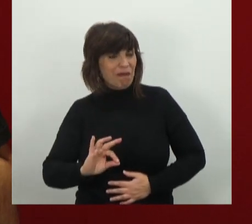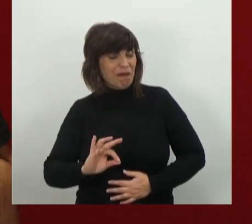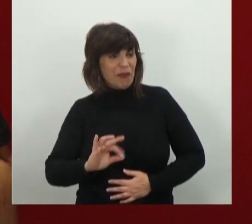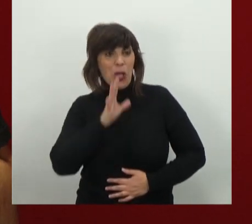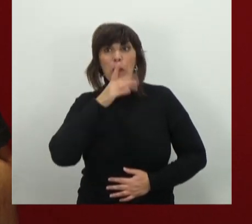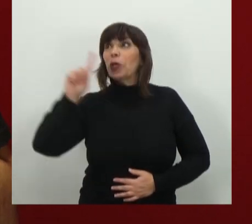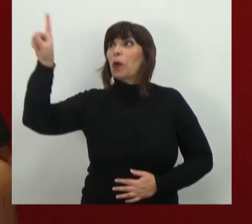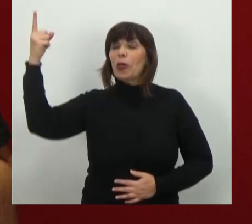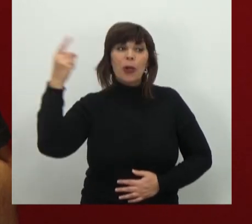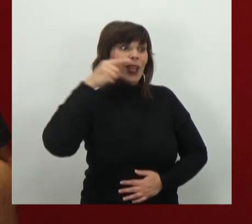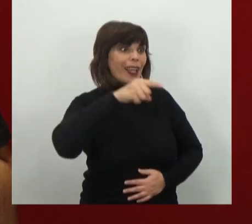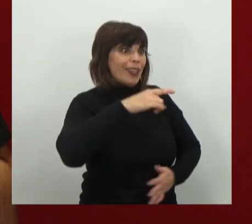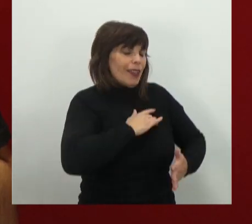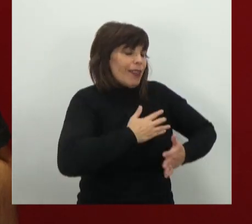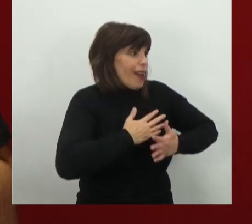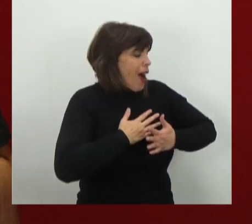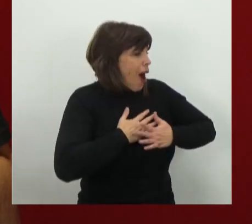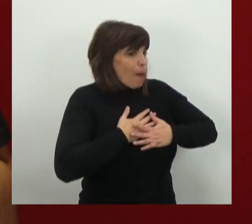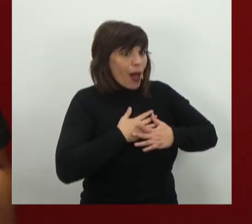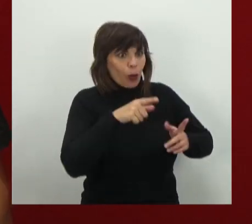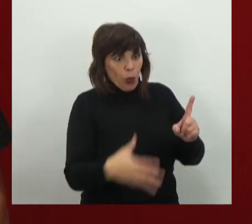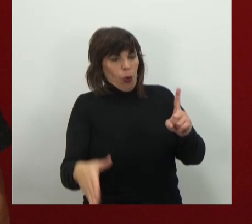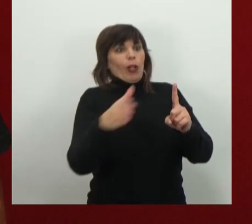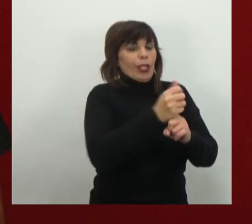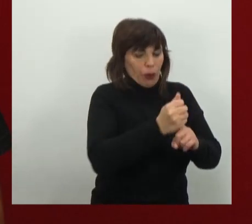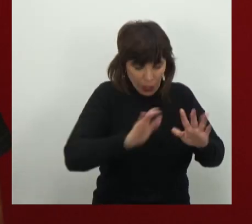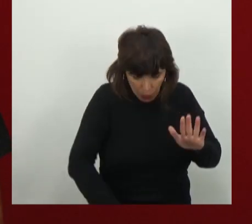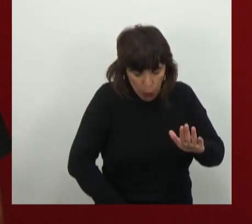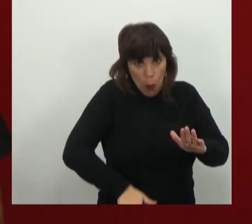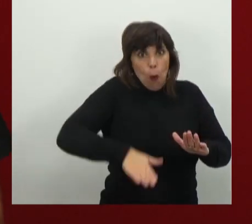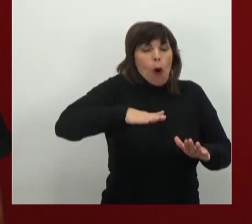con toda tu alma y con toda tu mente.